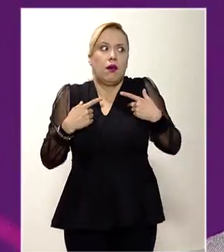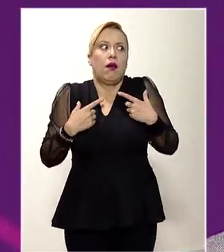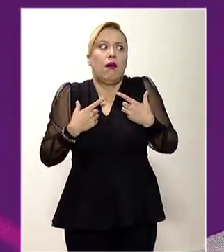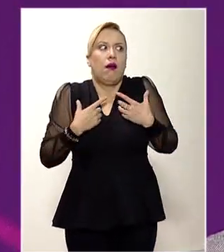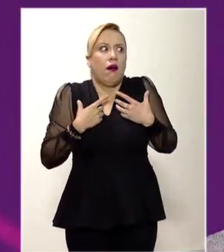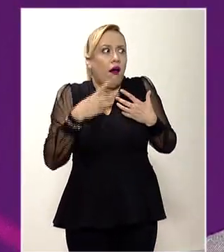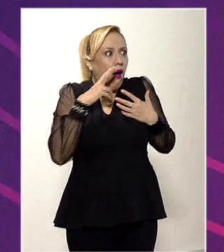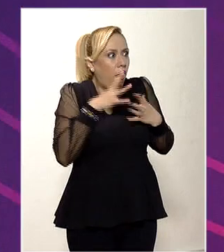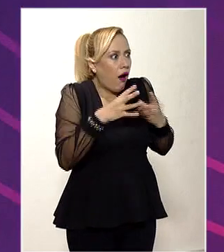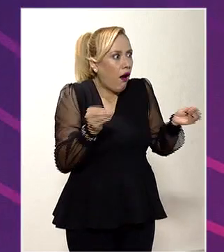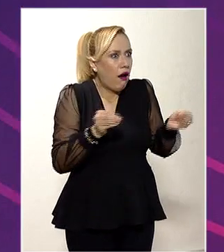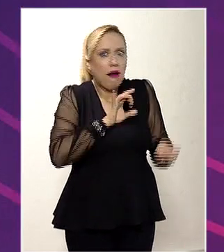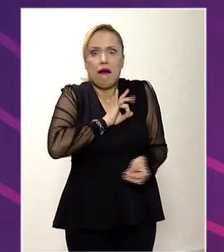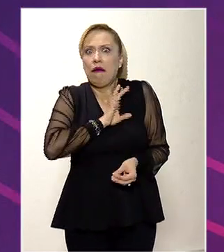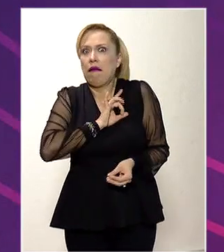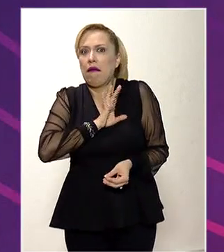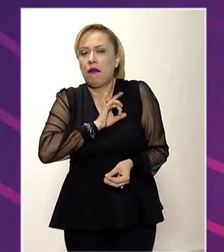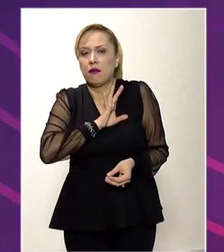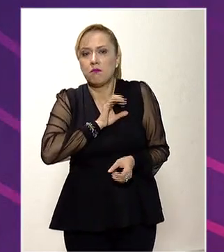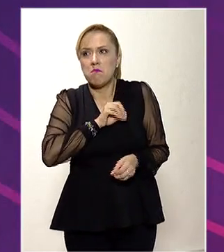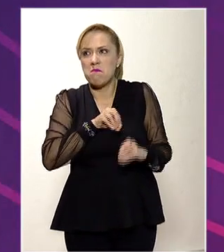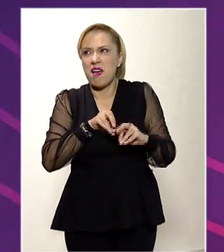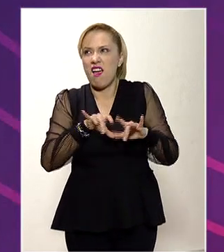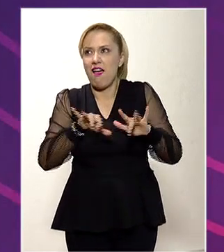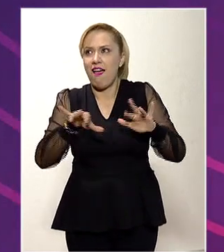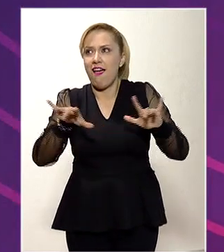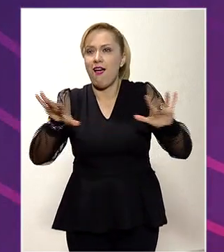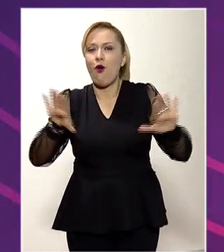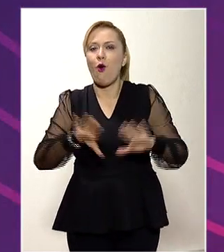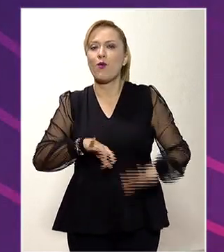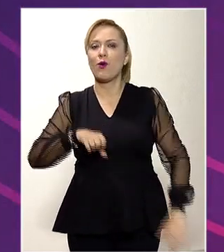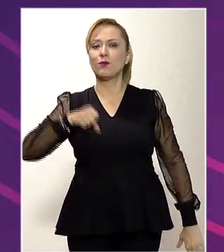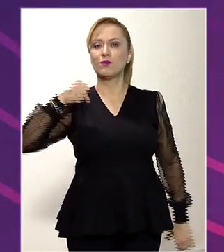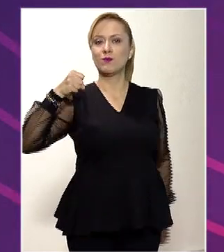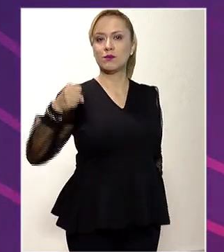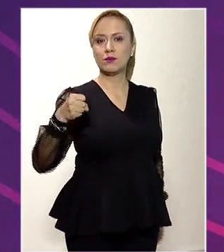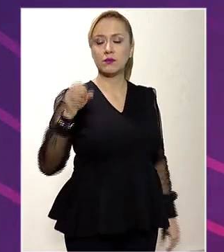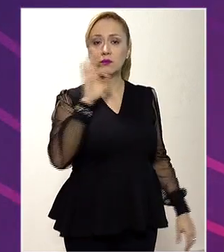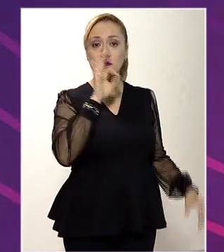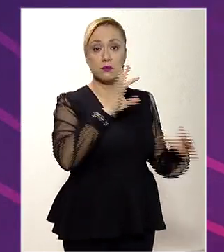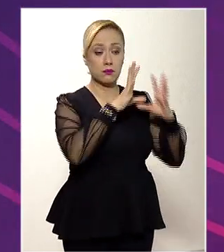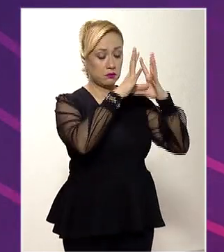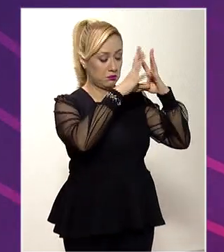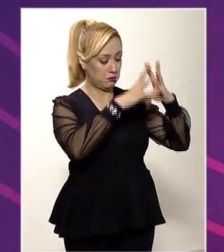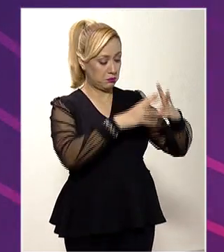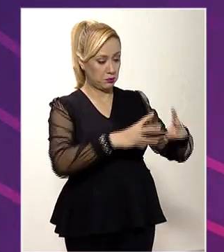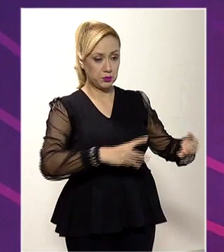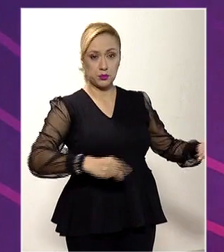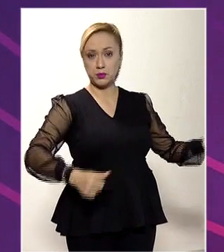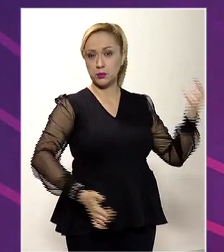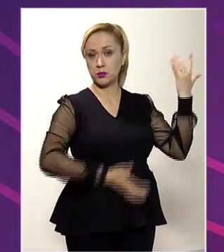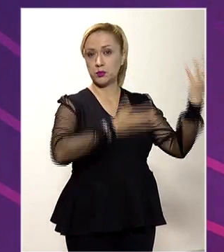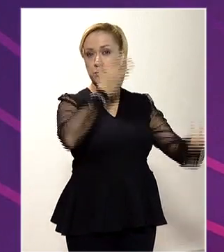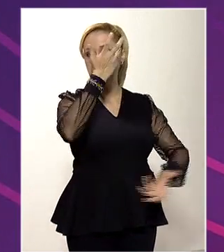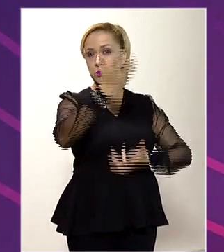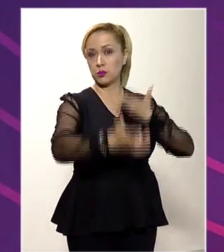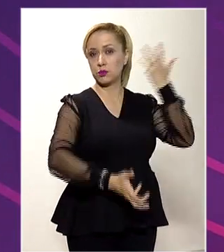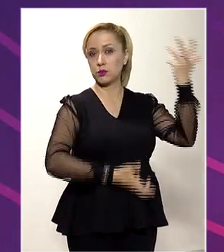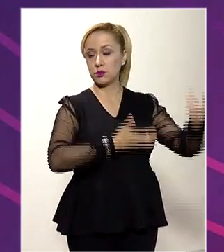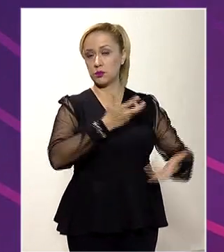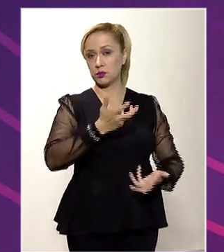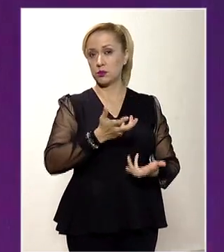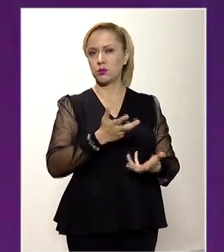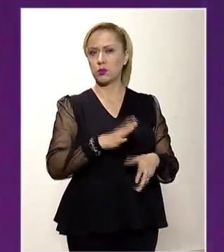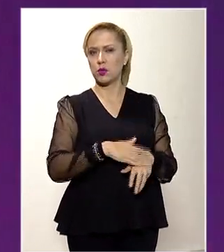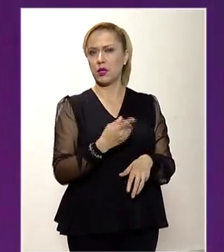que reducen a una persona a cenizas, no lo hacen necesariamente porque tengan miedo de